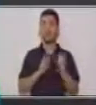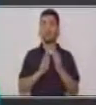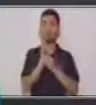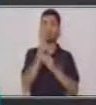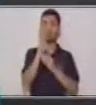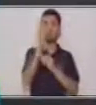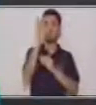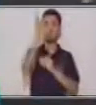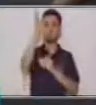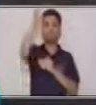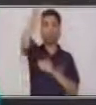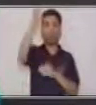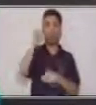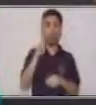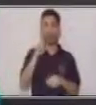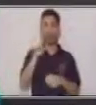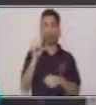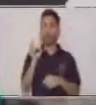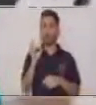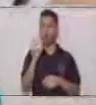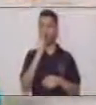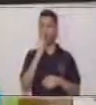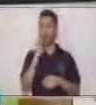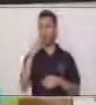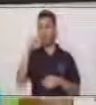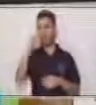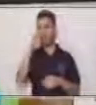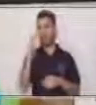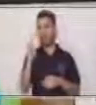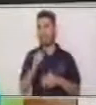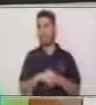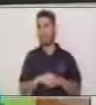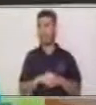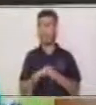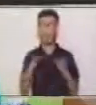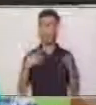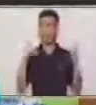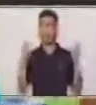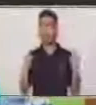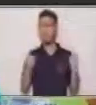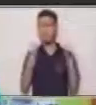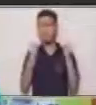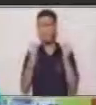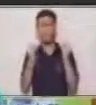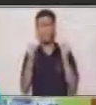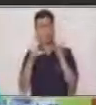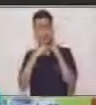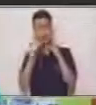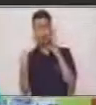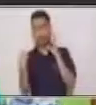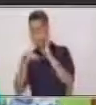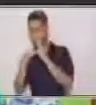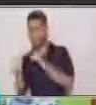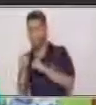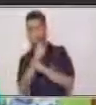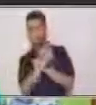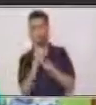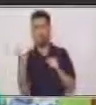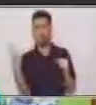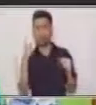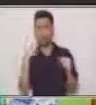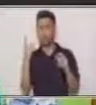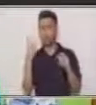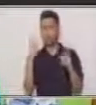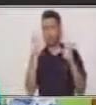cohete. Muy bien, exacto, estamos formando un cohete. Y así podemos formar muchas figuras con cada una de las